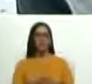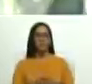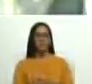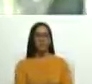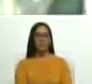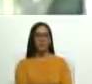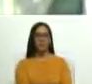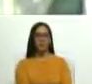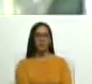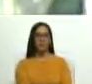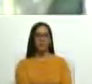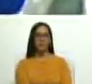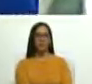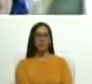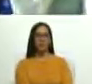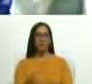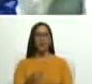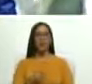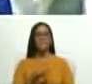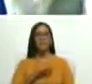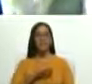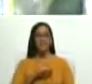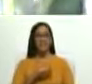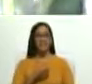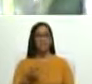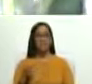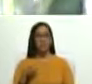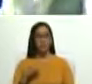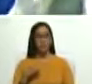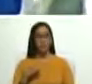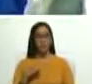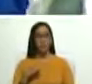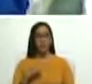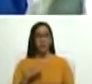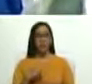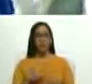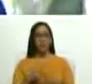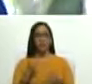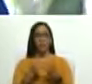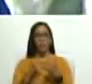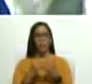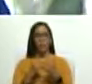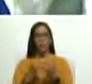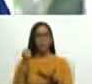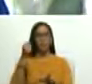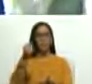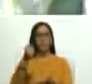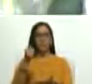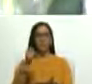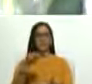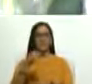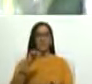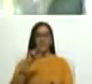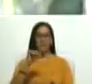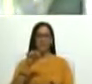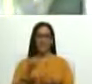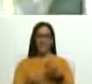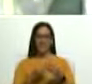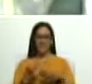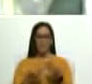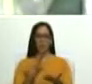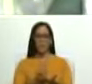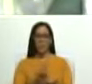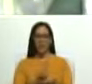digamos, unas medallas que son del último récord Guinness que efectuamos en